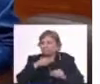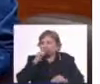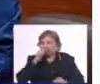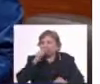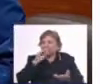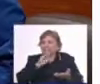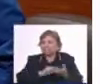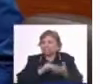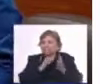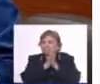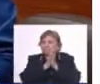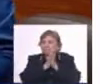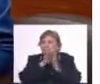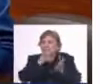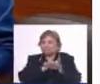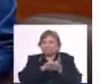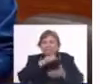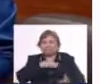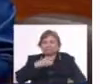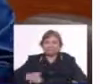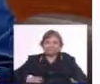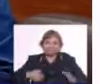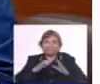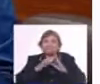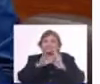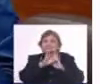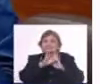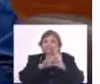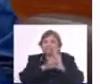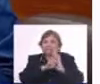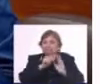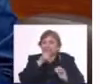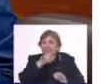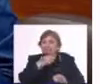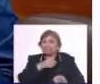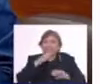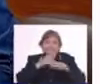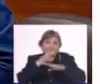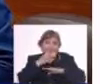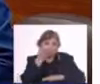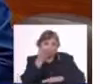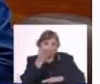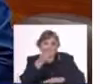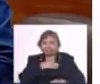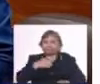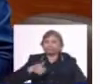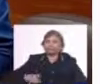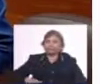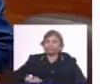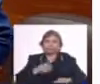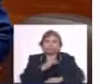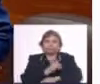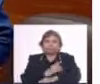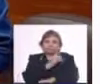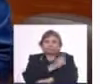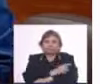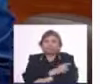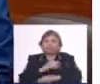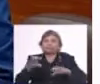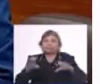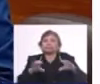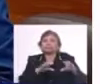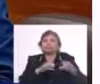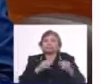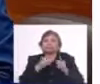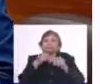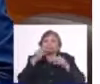a la vez solicito al presidente de la Comisión de Constitución, a través suyo y también a la presidencia, a la mesa directiva, que hagamos